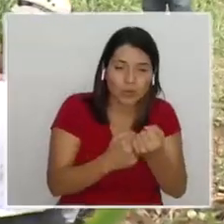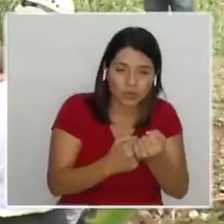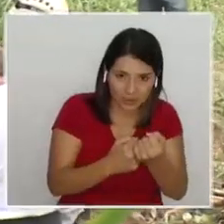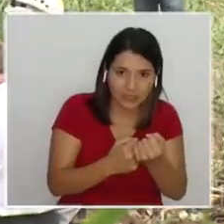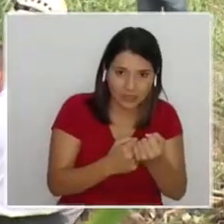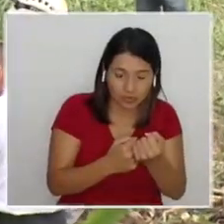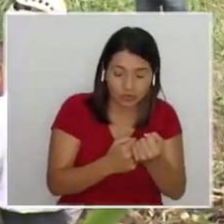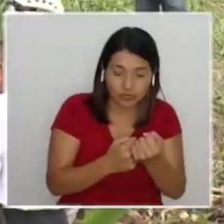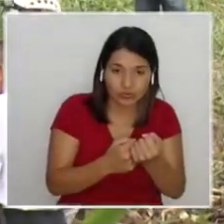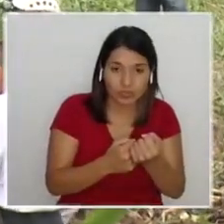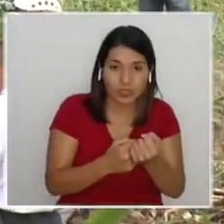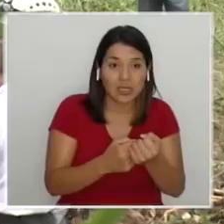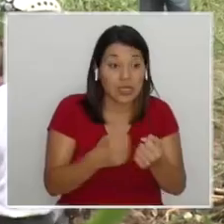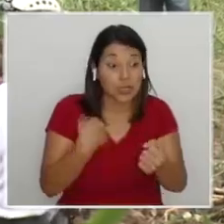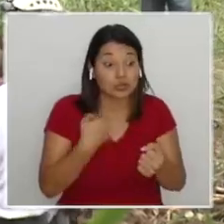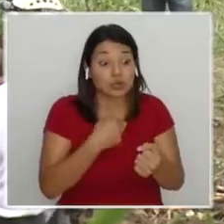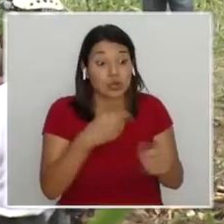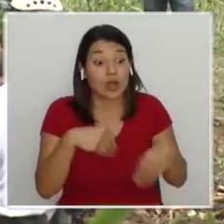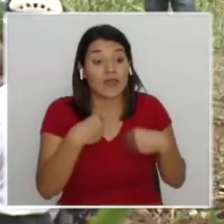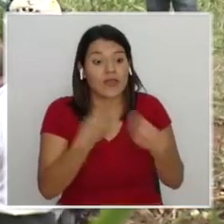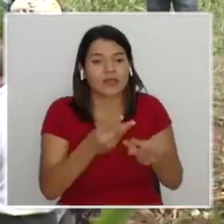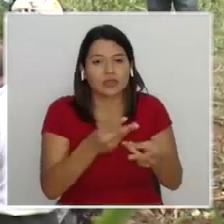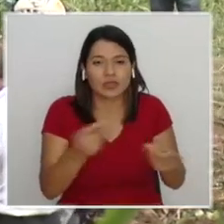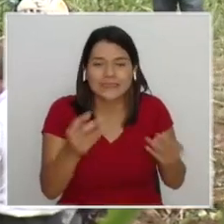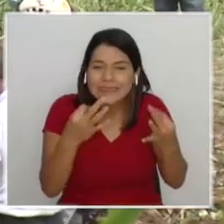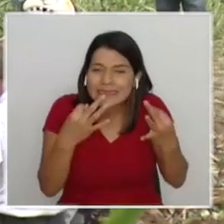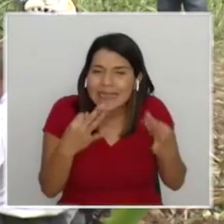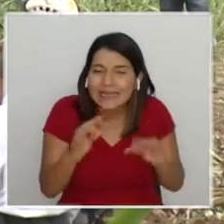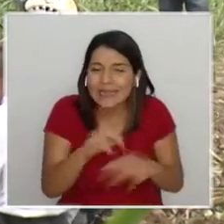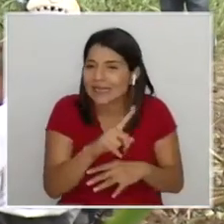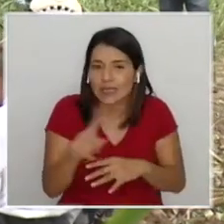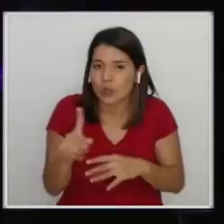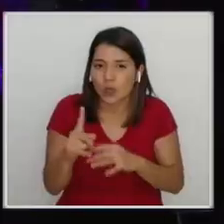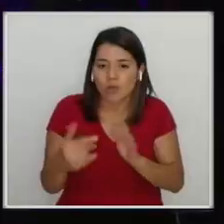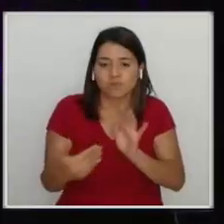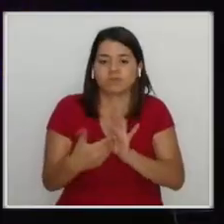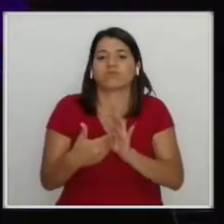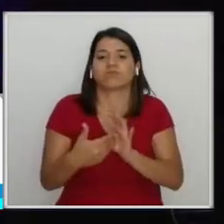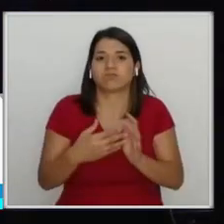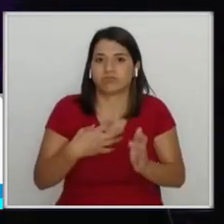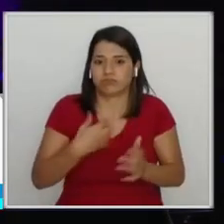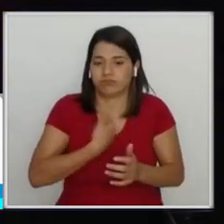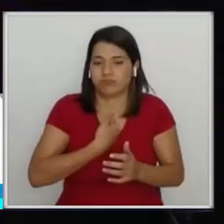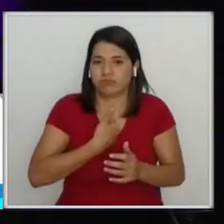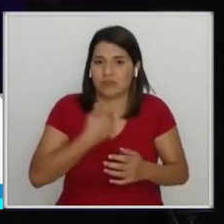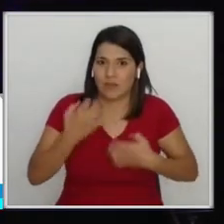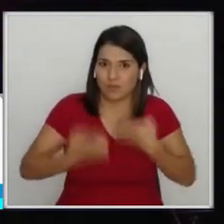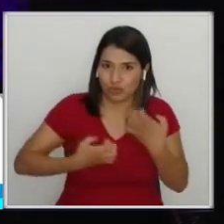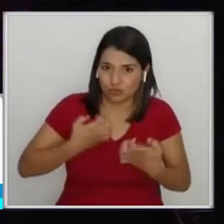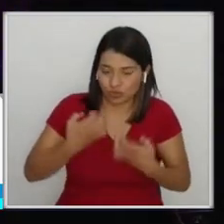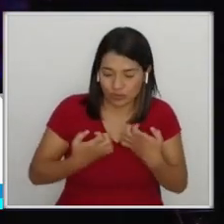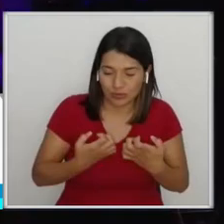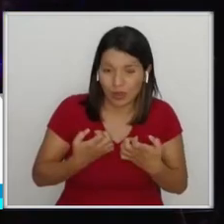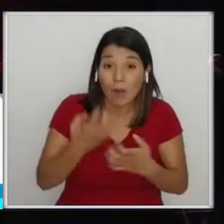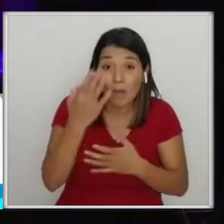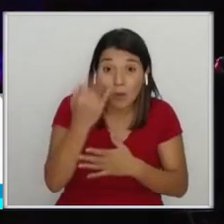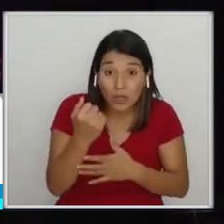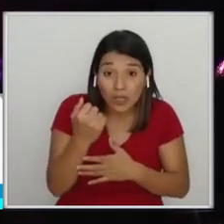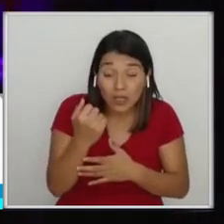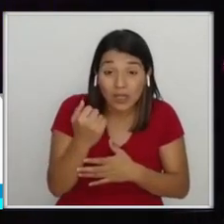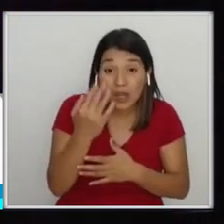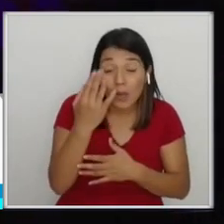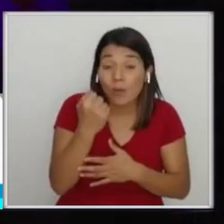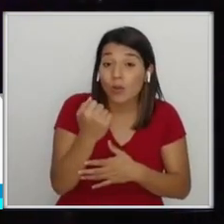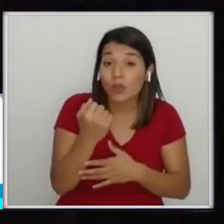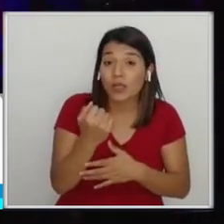de la solución y tratando de no afectarnos emocionalmente. Porque, como le digo, un ser humano que vive en